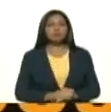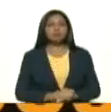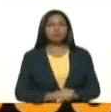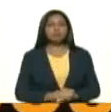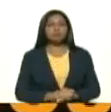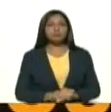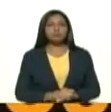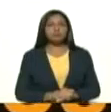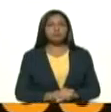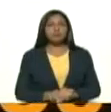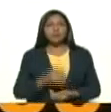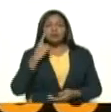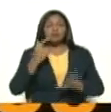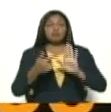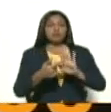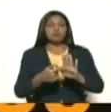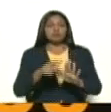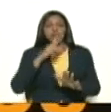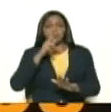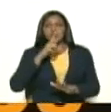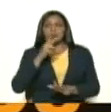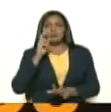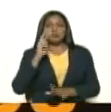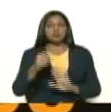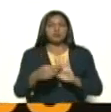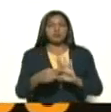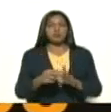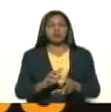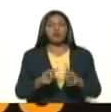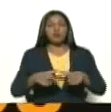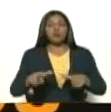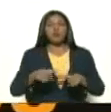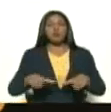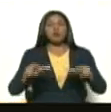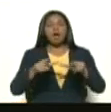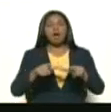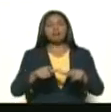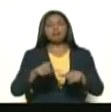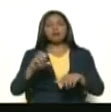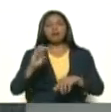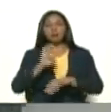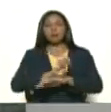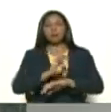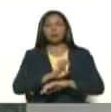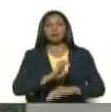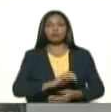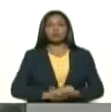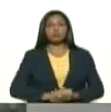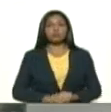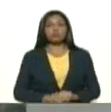¡Ayúdennos! Estas imágenes dantescas pertenecen a Guayaquil, Ecuador.